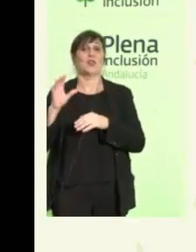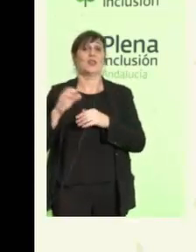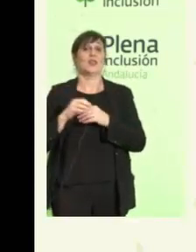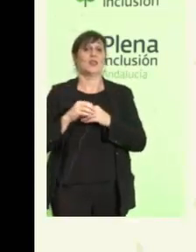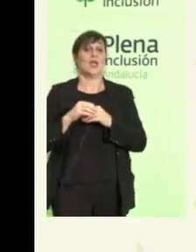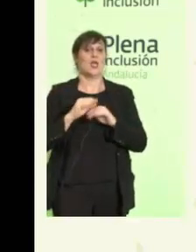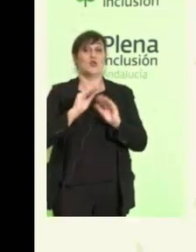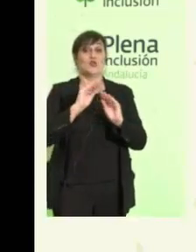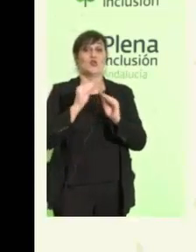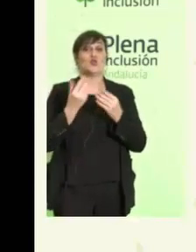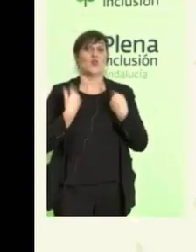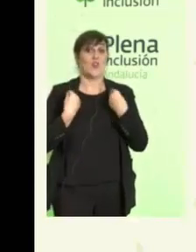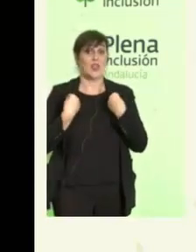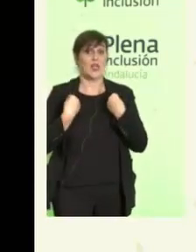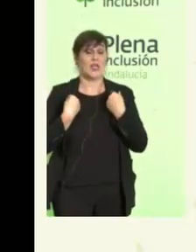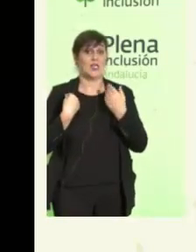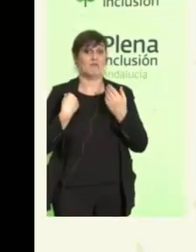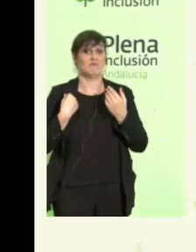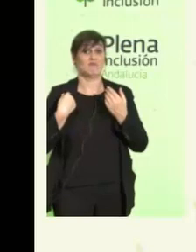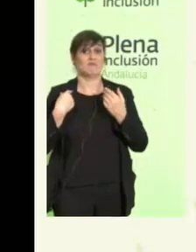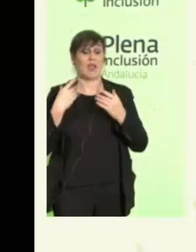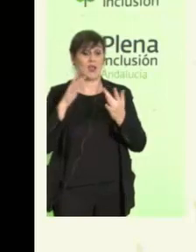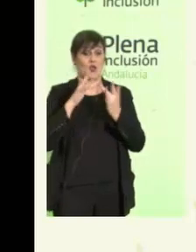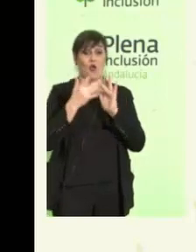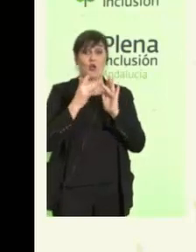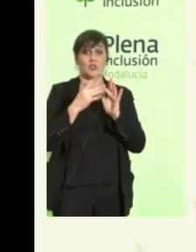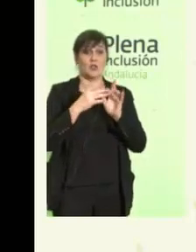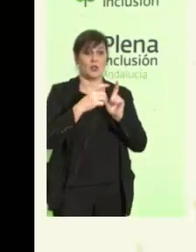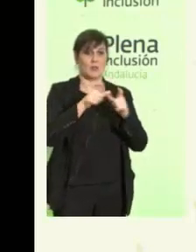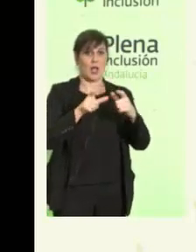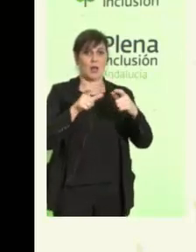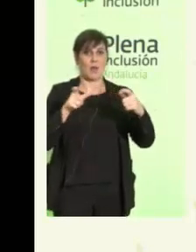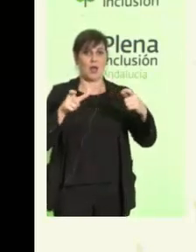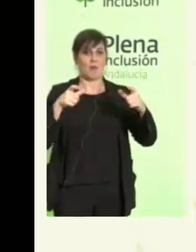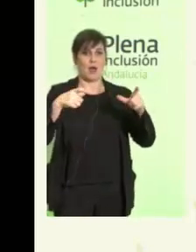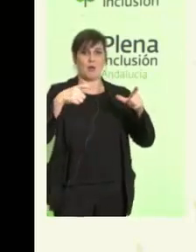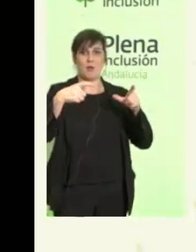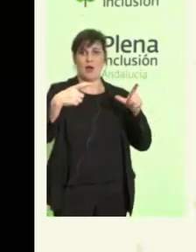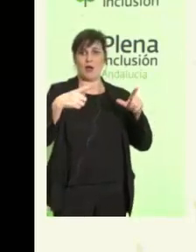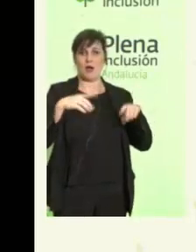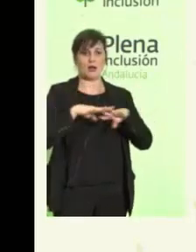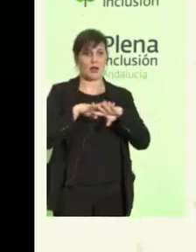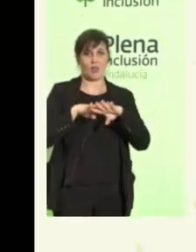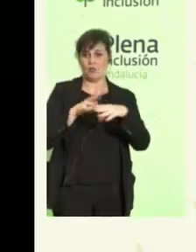había ampliado a muchas más conexiones, a muchas más relaciones